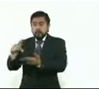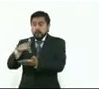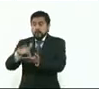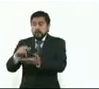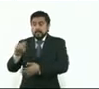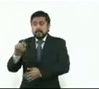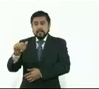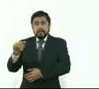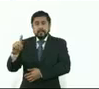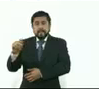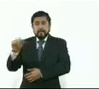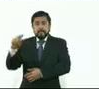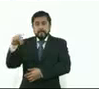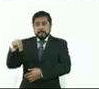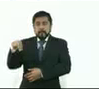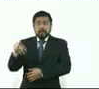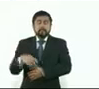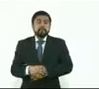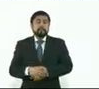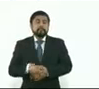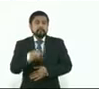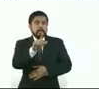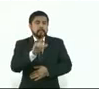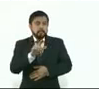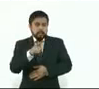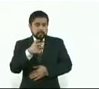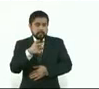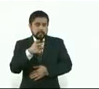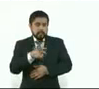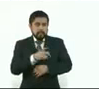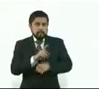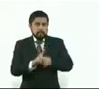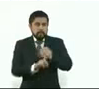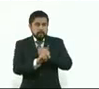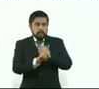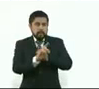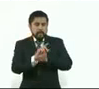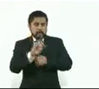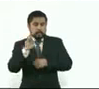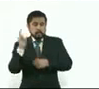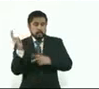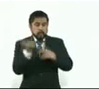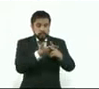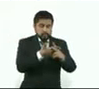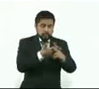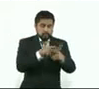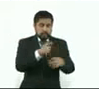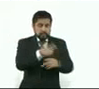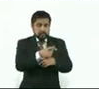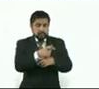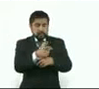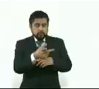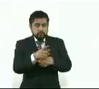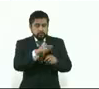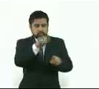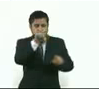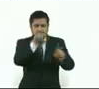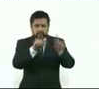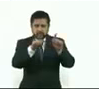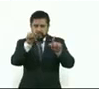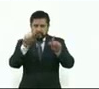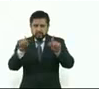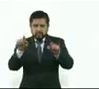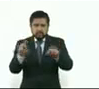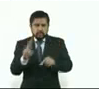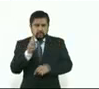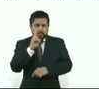En lo que respecta a homicidio doloso víctimas, lo que tenemos es